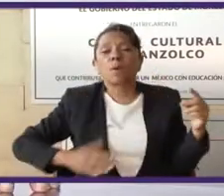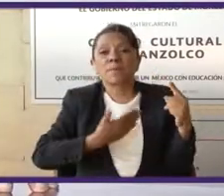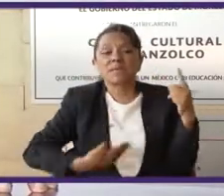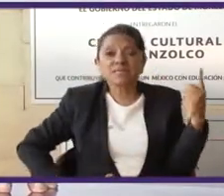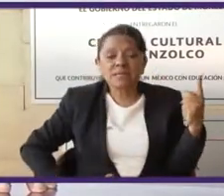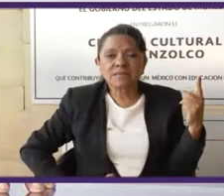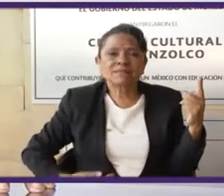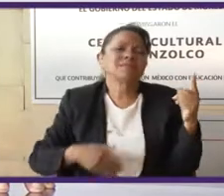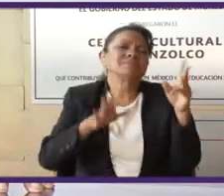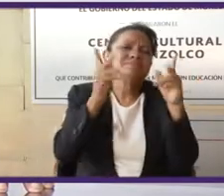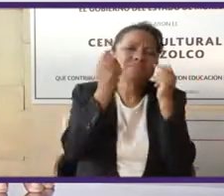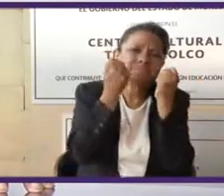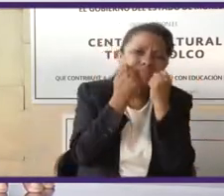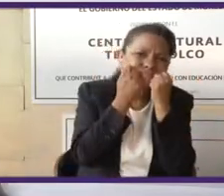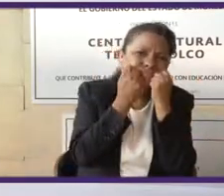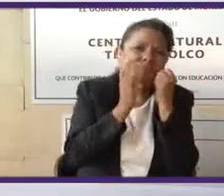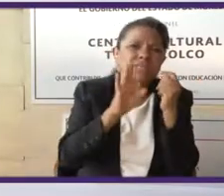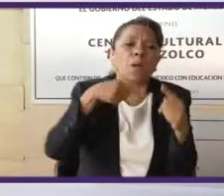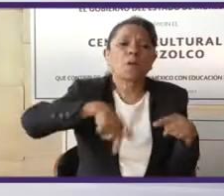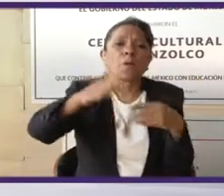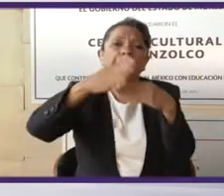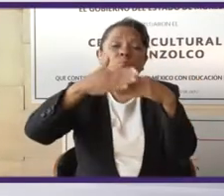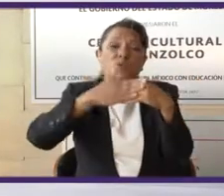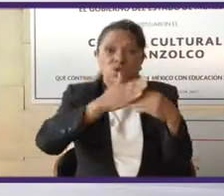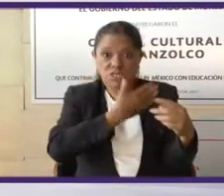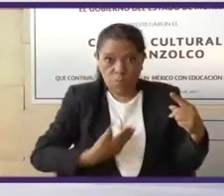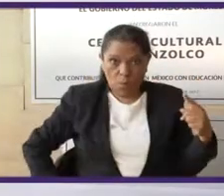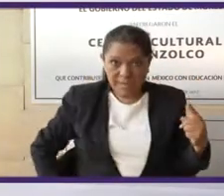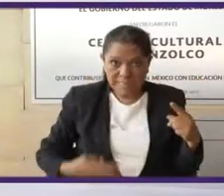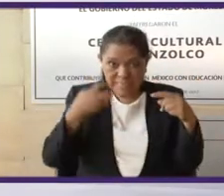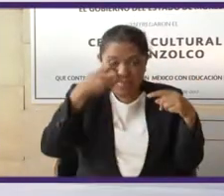la